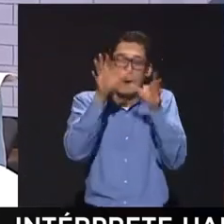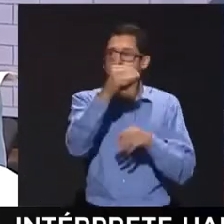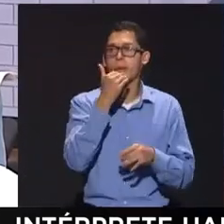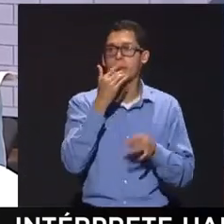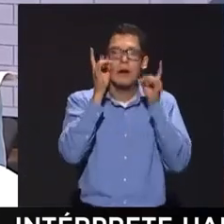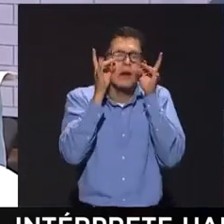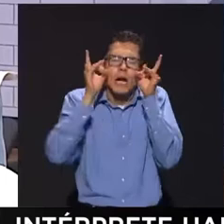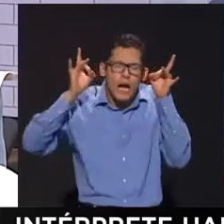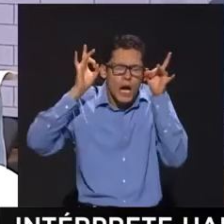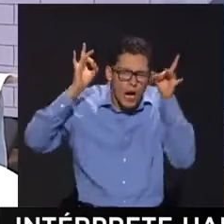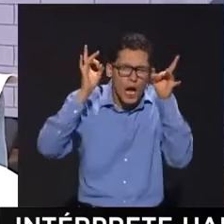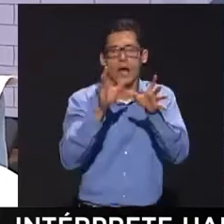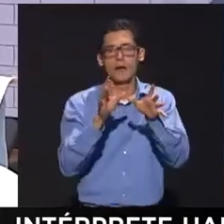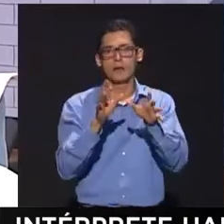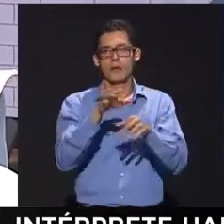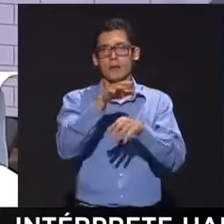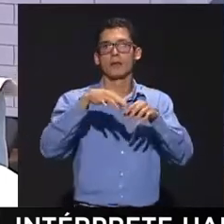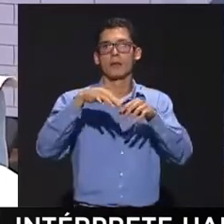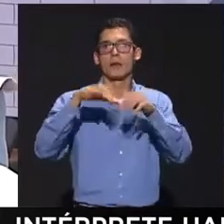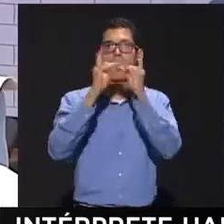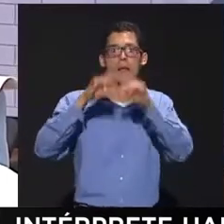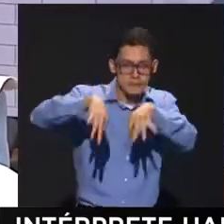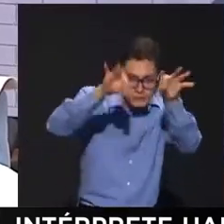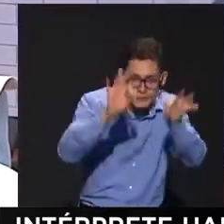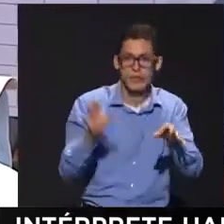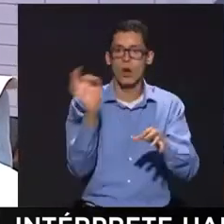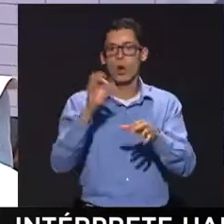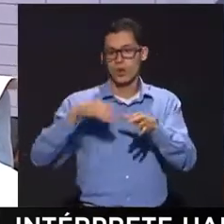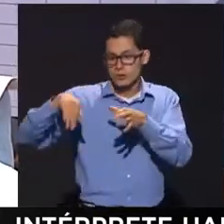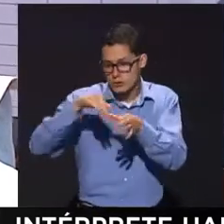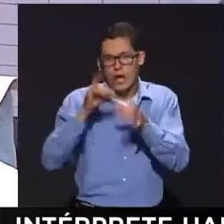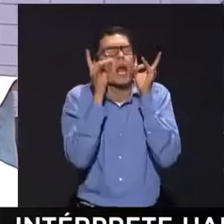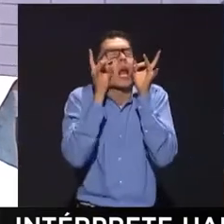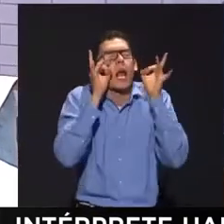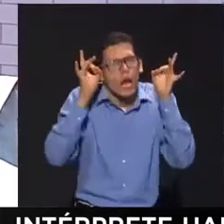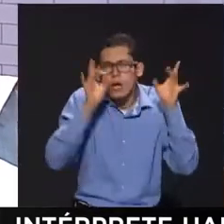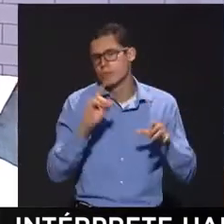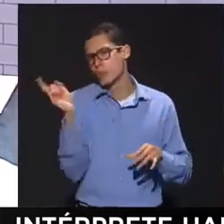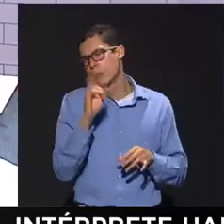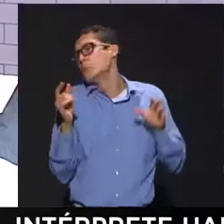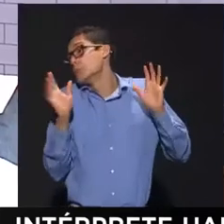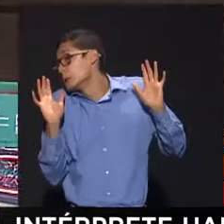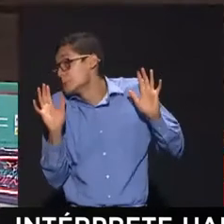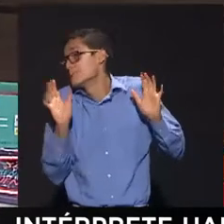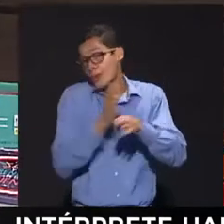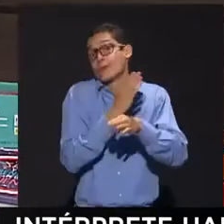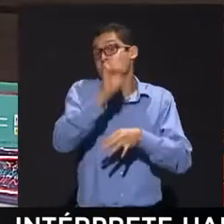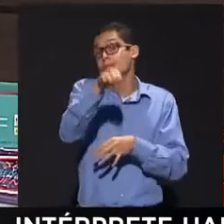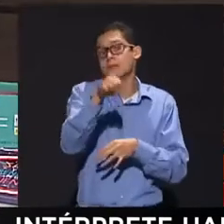cama, pero, y se convierten en algo grande. Pero mira, Pau, no son tan mínimas y lo vamos a ver. ¿Por qué? Porque en todo eso que tú estás